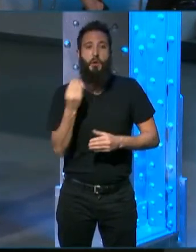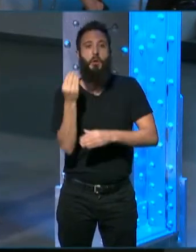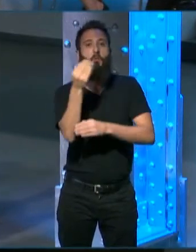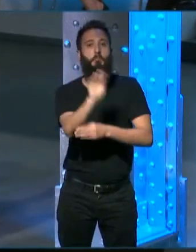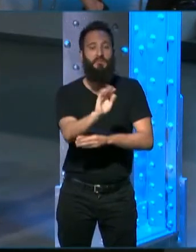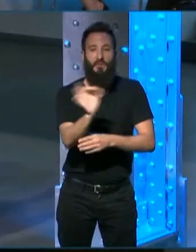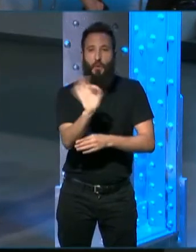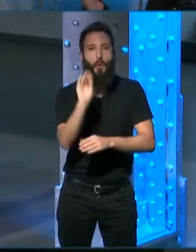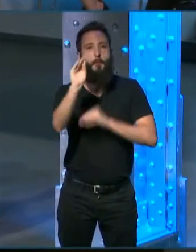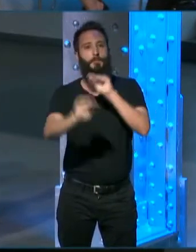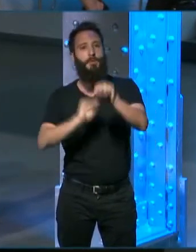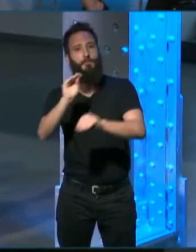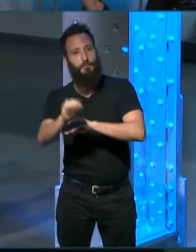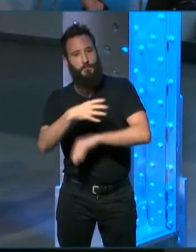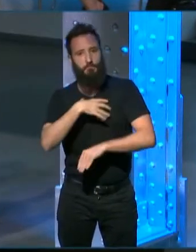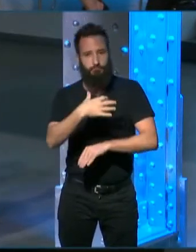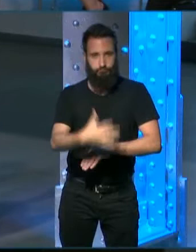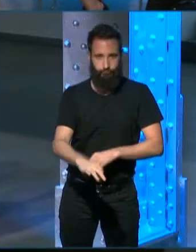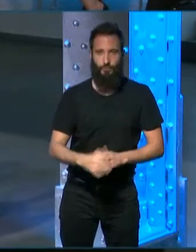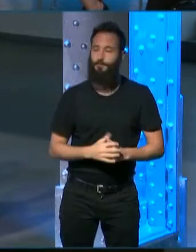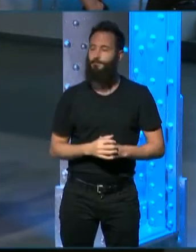sí, aquí delante.